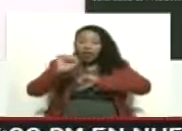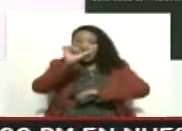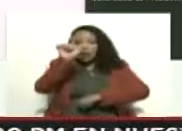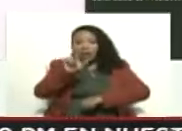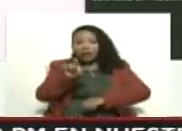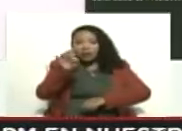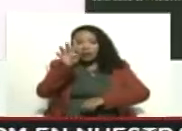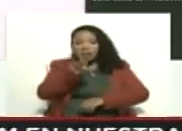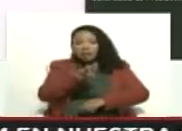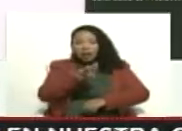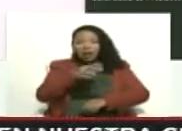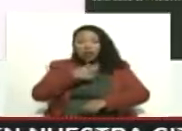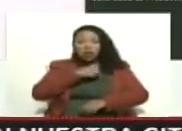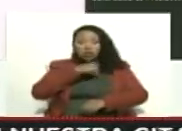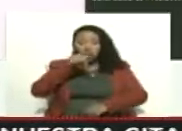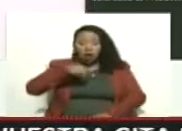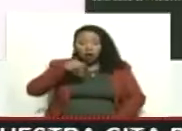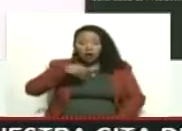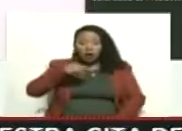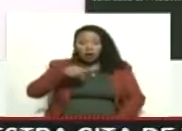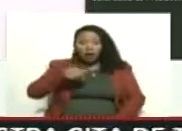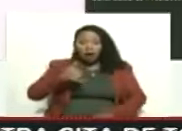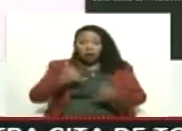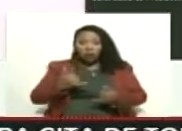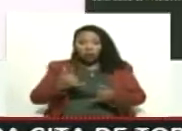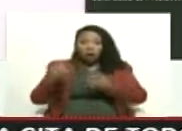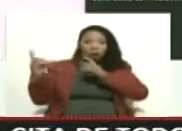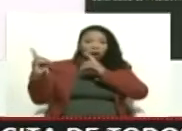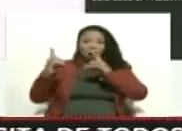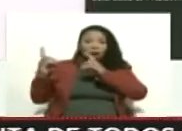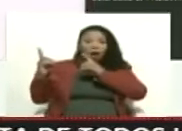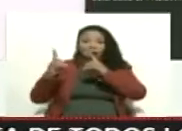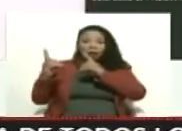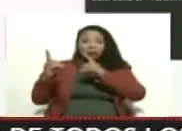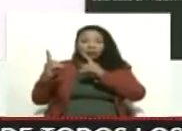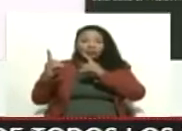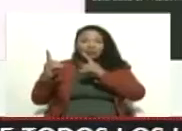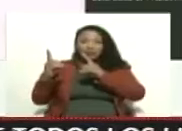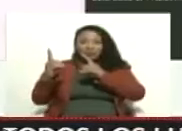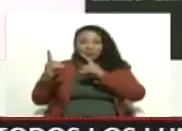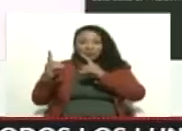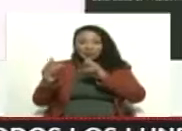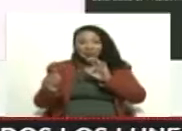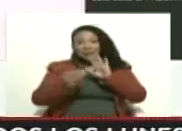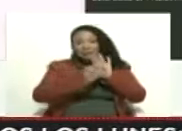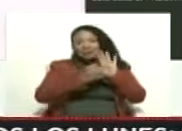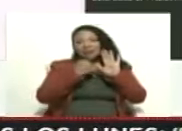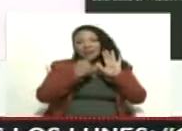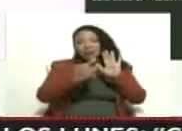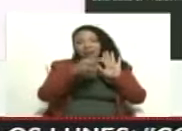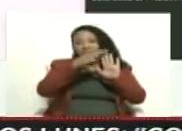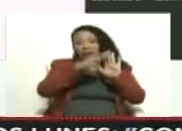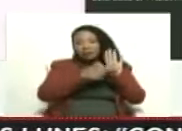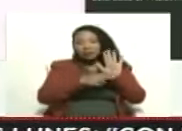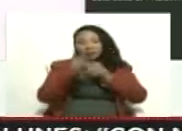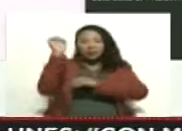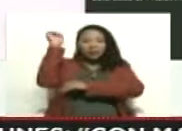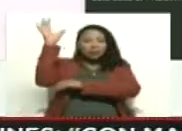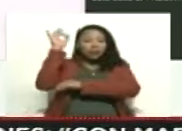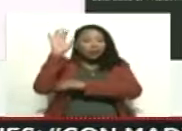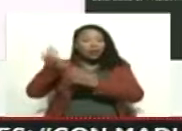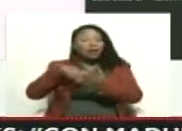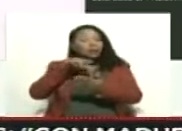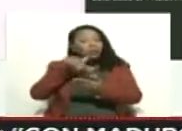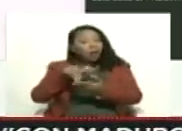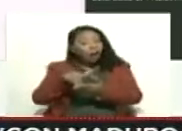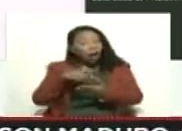que estamos nosotros ahora en plena discusión tal como establece el reglamento de la asamblea nacional